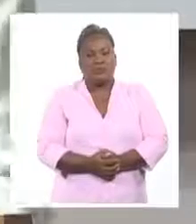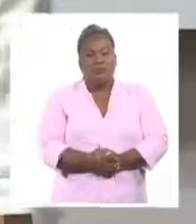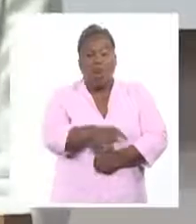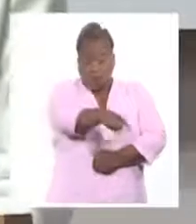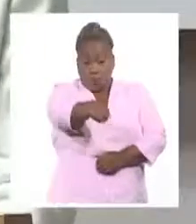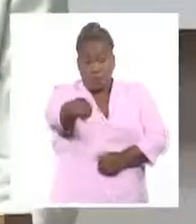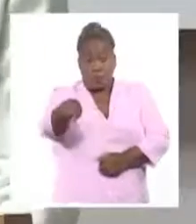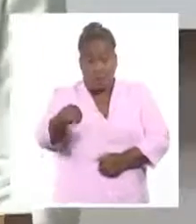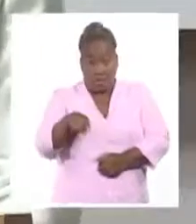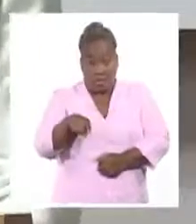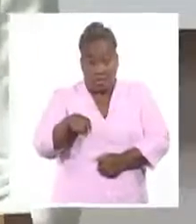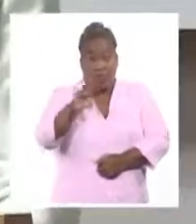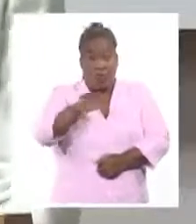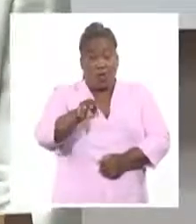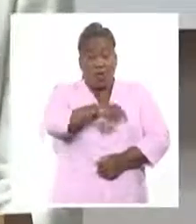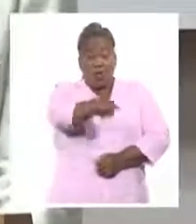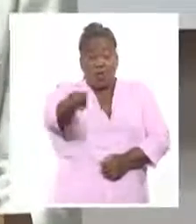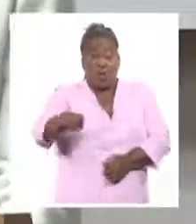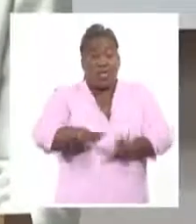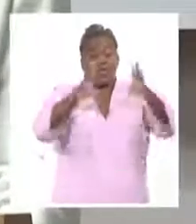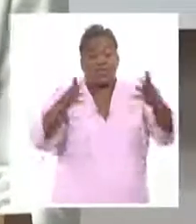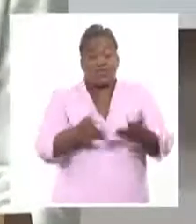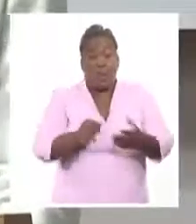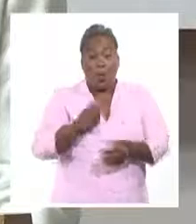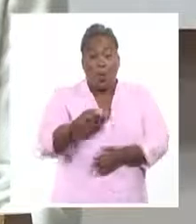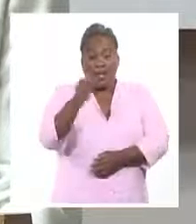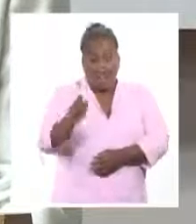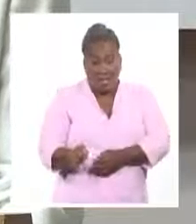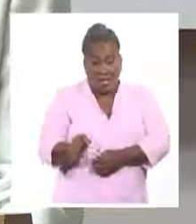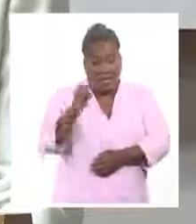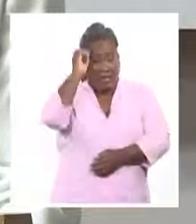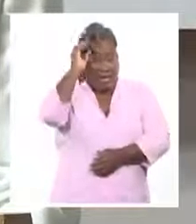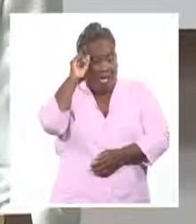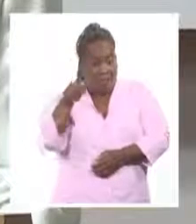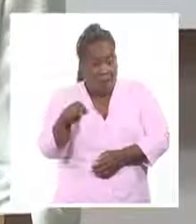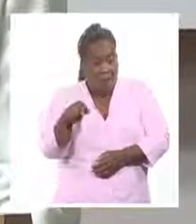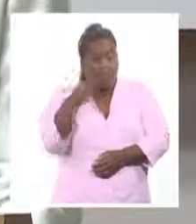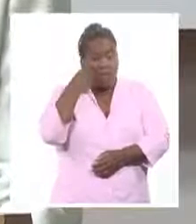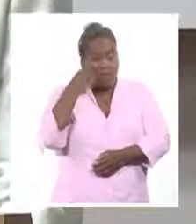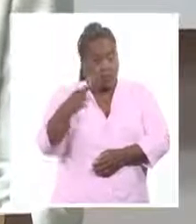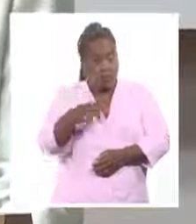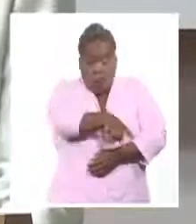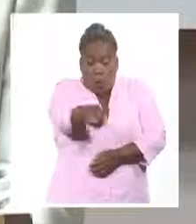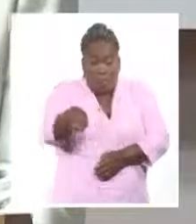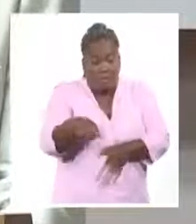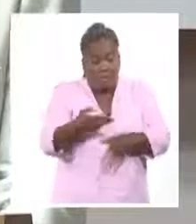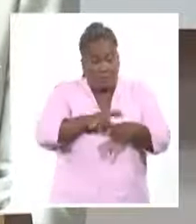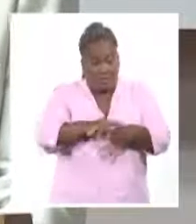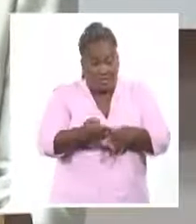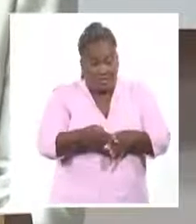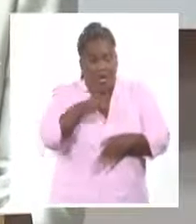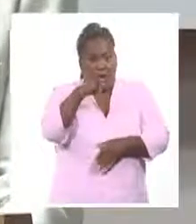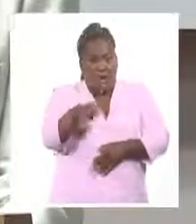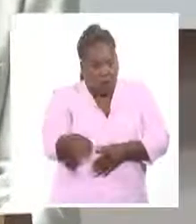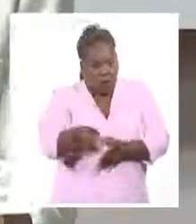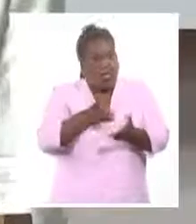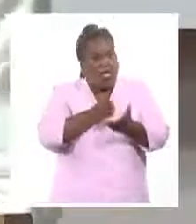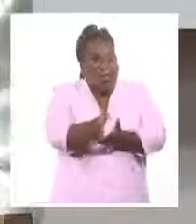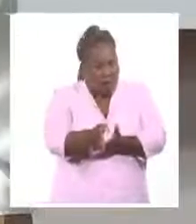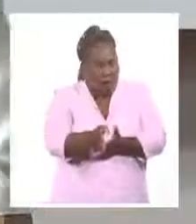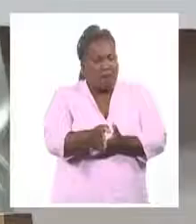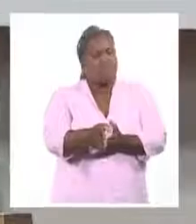Ustedes, y cuando digo ustedes hablo de todos los creadores reconocidos por la UNIAC, a los que ustedes representan, han sido infatigables artesanos de